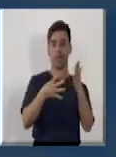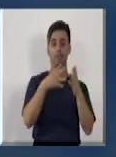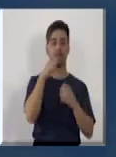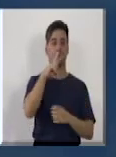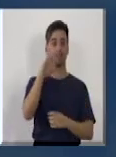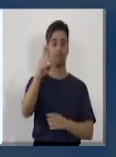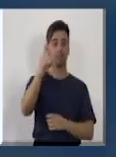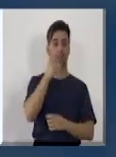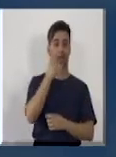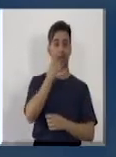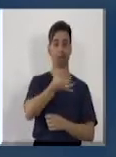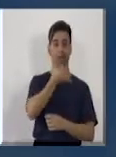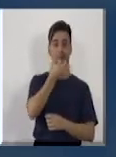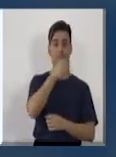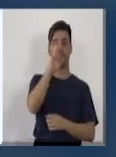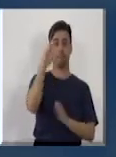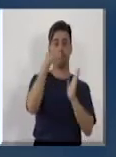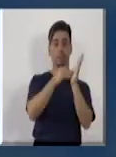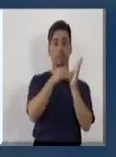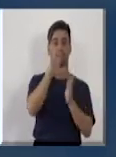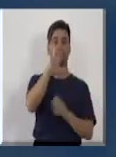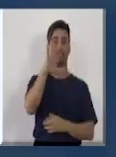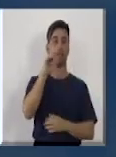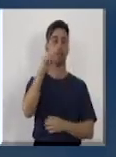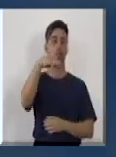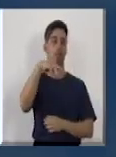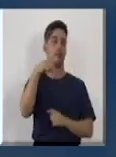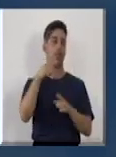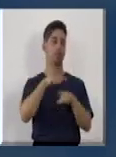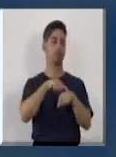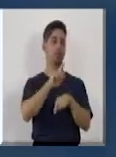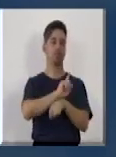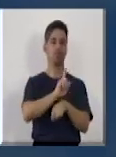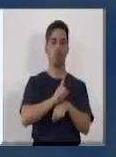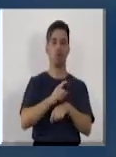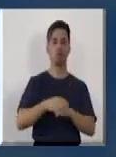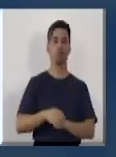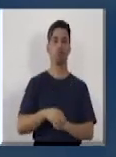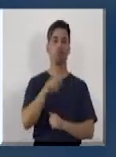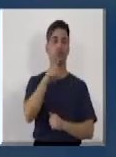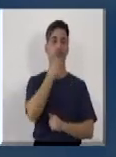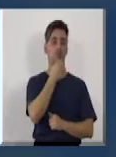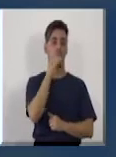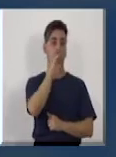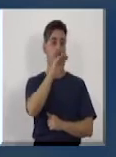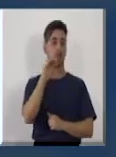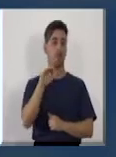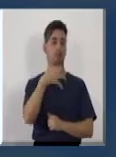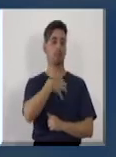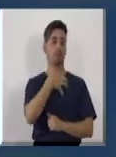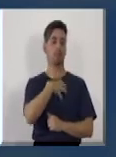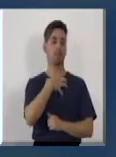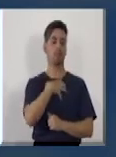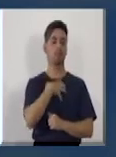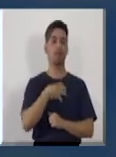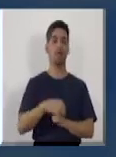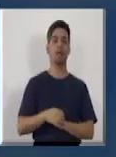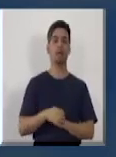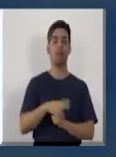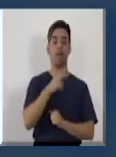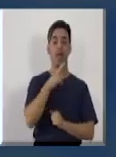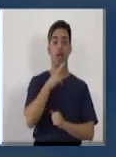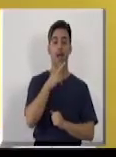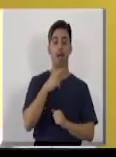metros por segundo. Por lo tanto, divido y voy a obtener que la longitud de onda en el agua va a ser igual a 1,5